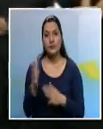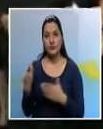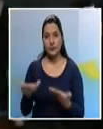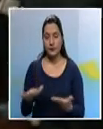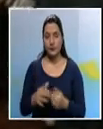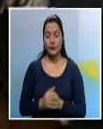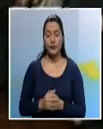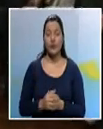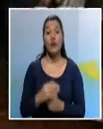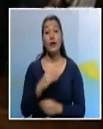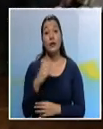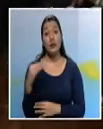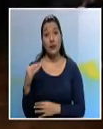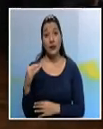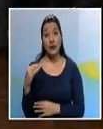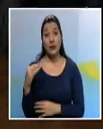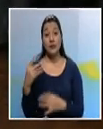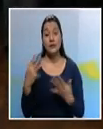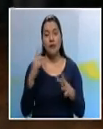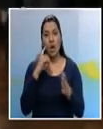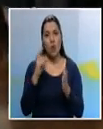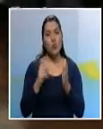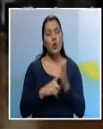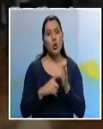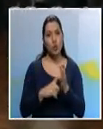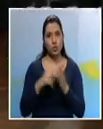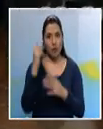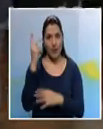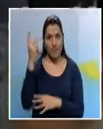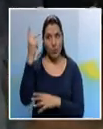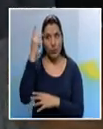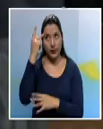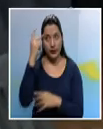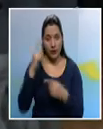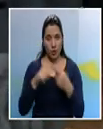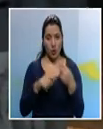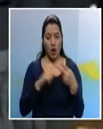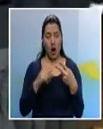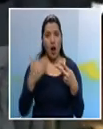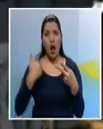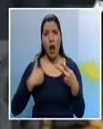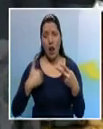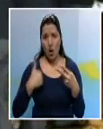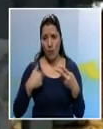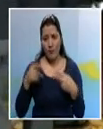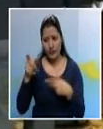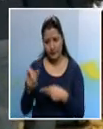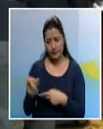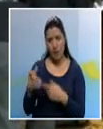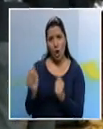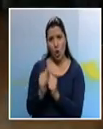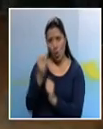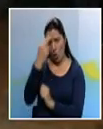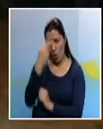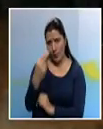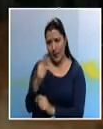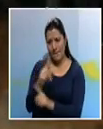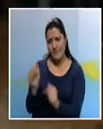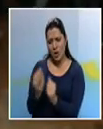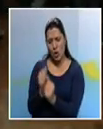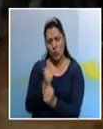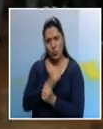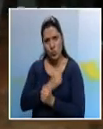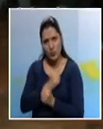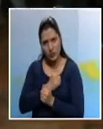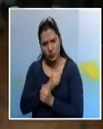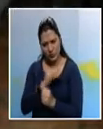Y he aquí que se reconoce al político, al hombre que con humildad, pero con pasión y sin